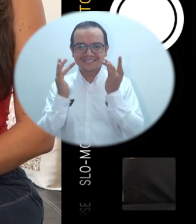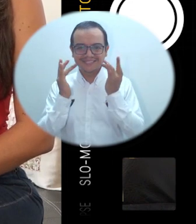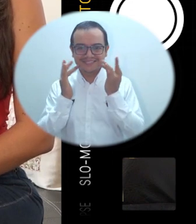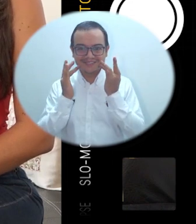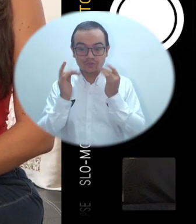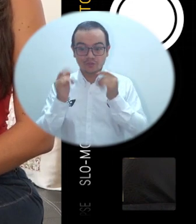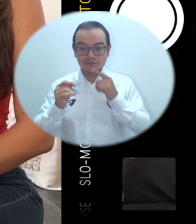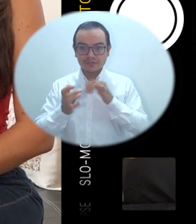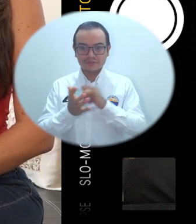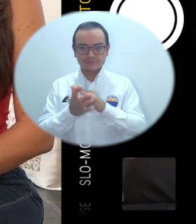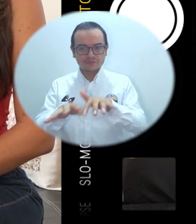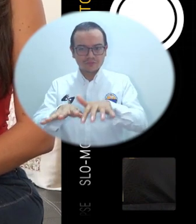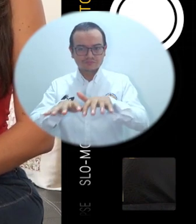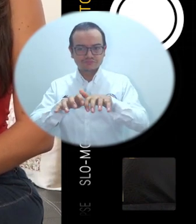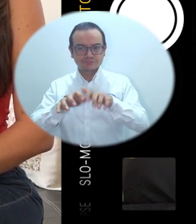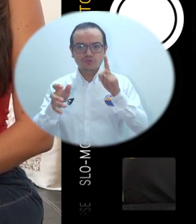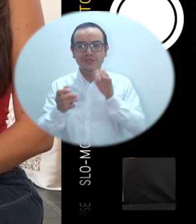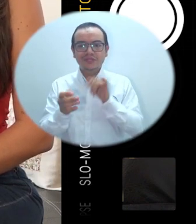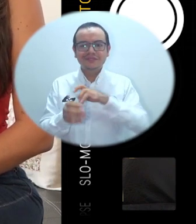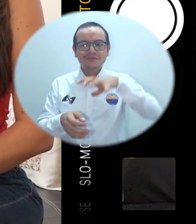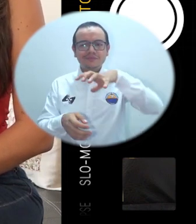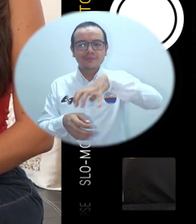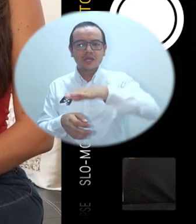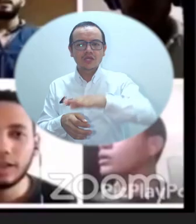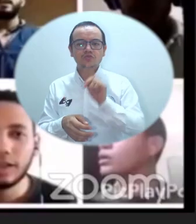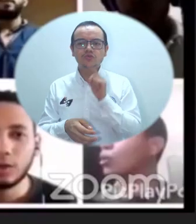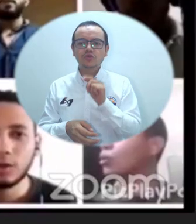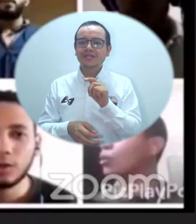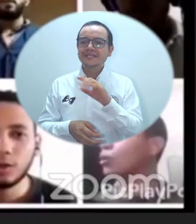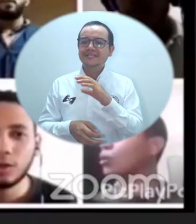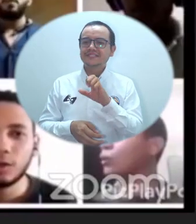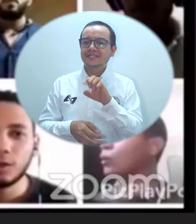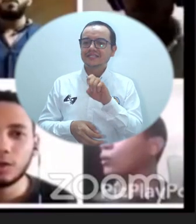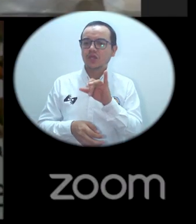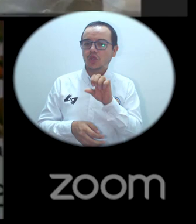la gestión de residuos sólidos en tiempos del COVID-19.